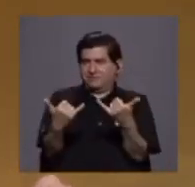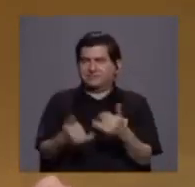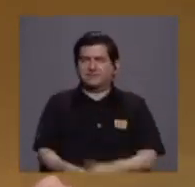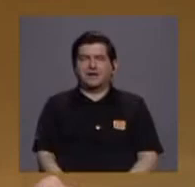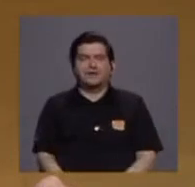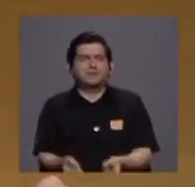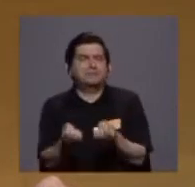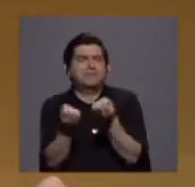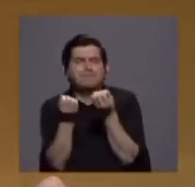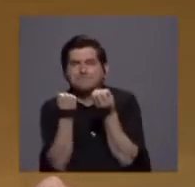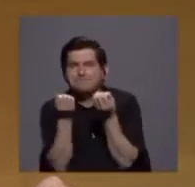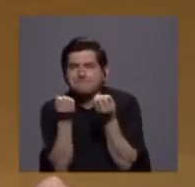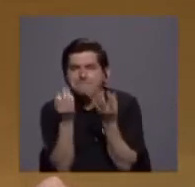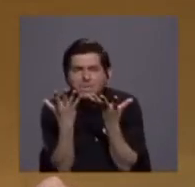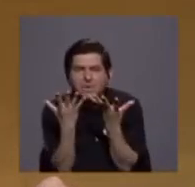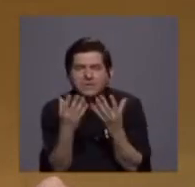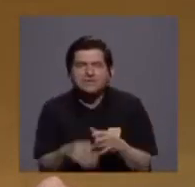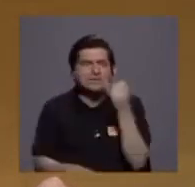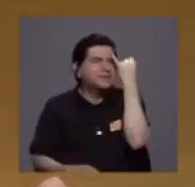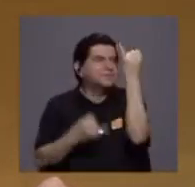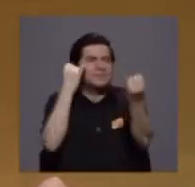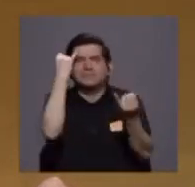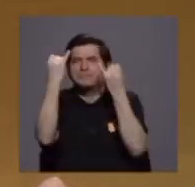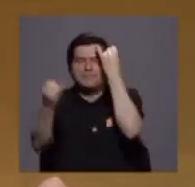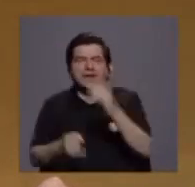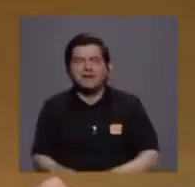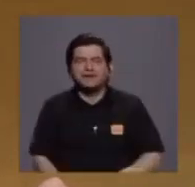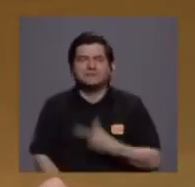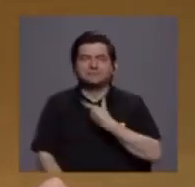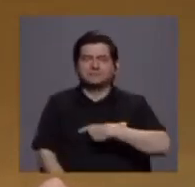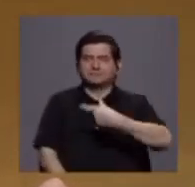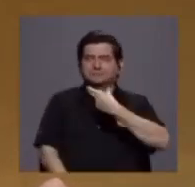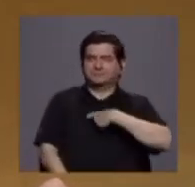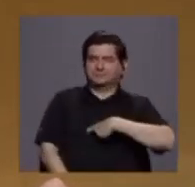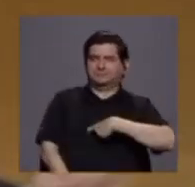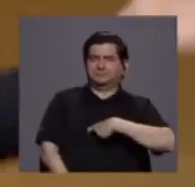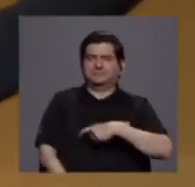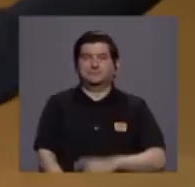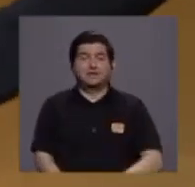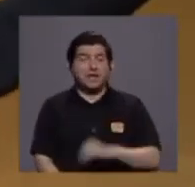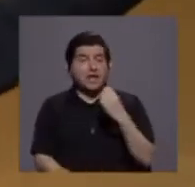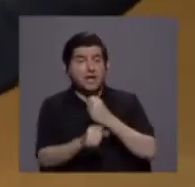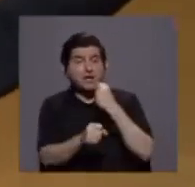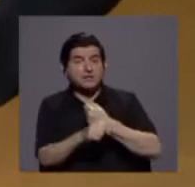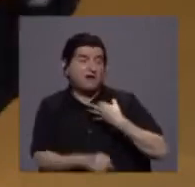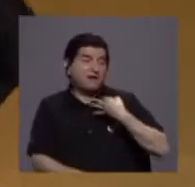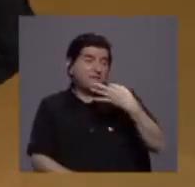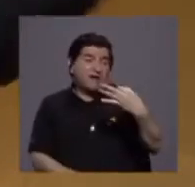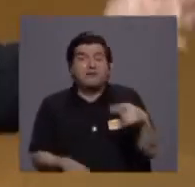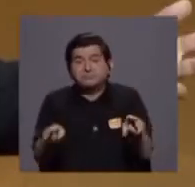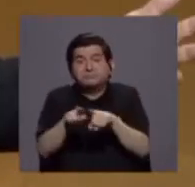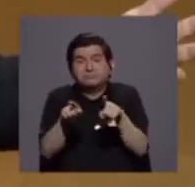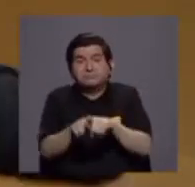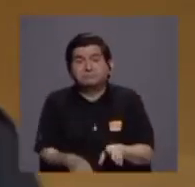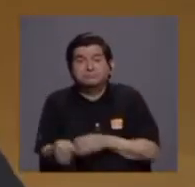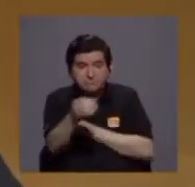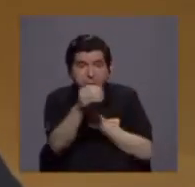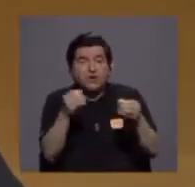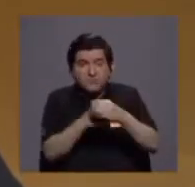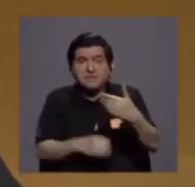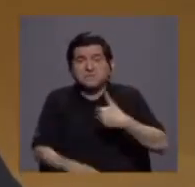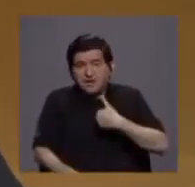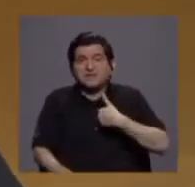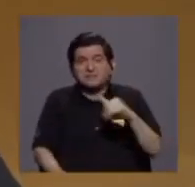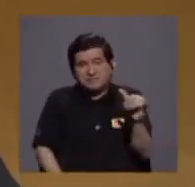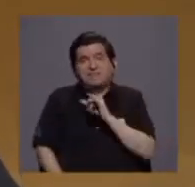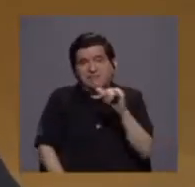lleno de ideas, de ilusiones y de tareas cotidianas, porque las oficinas tienen tareas